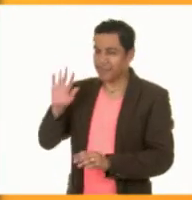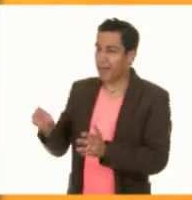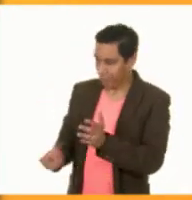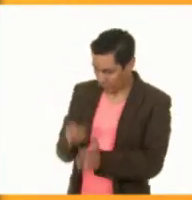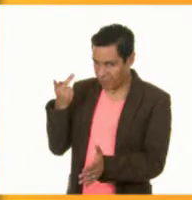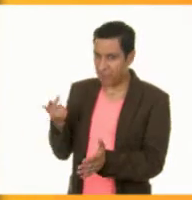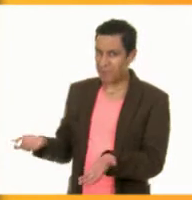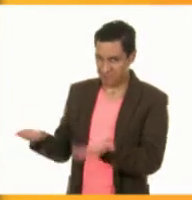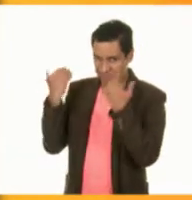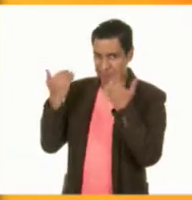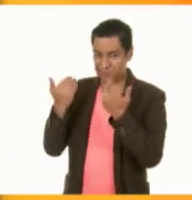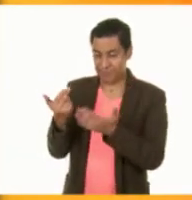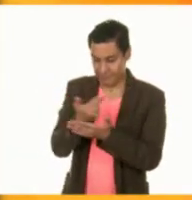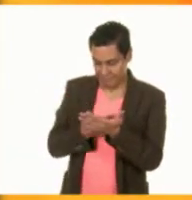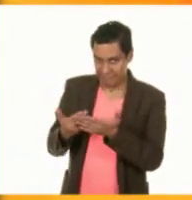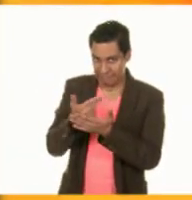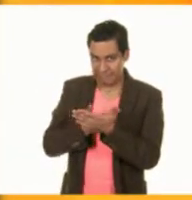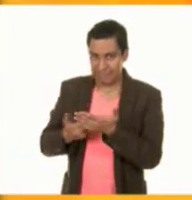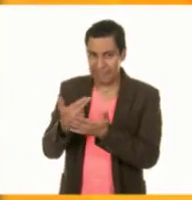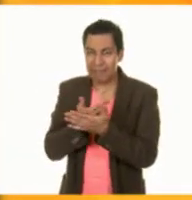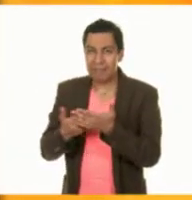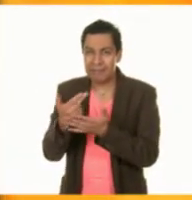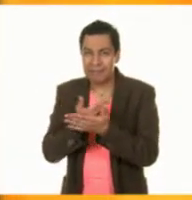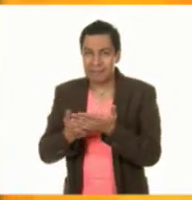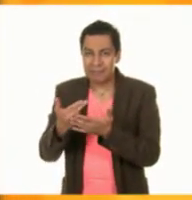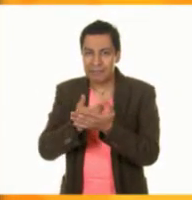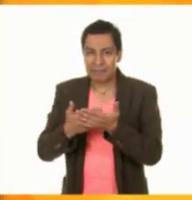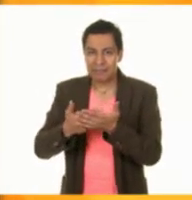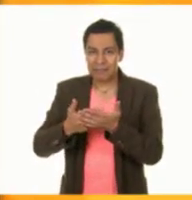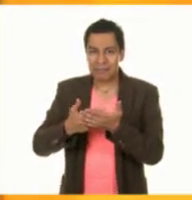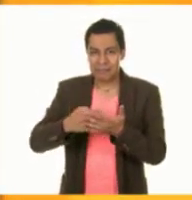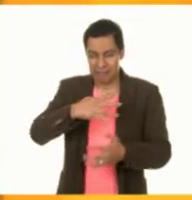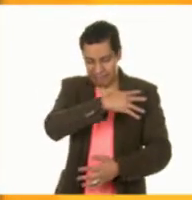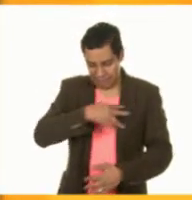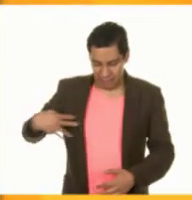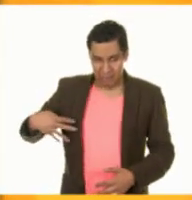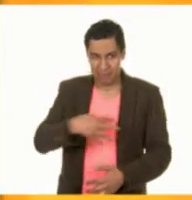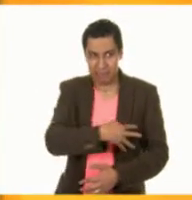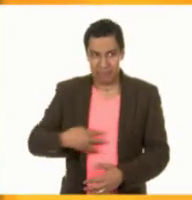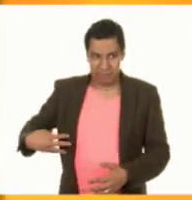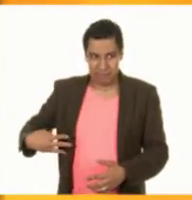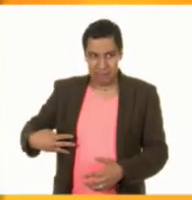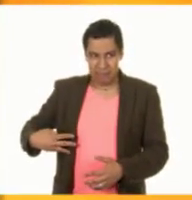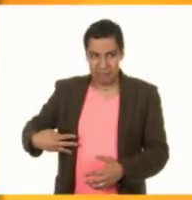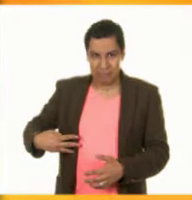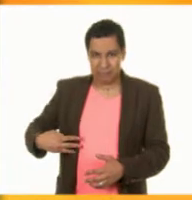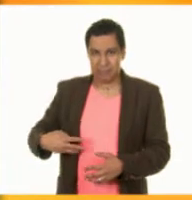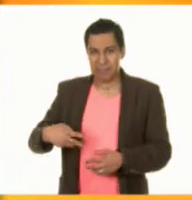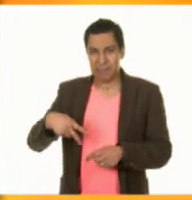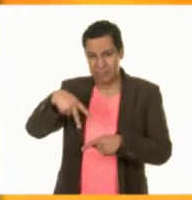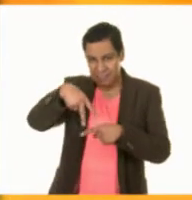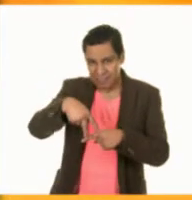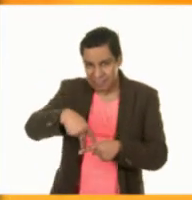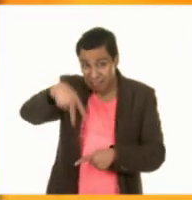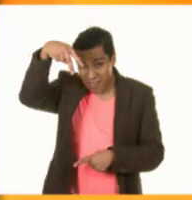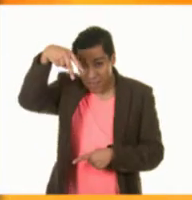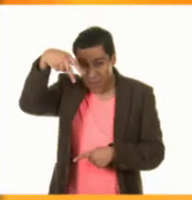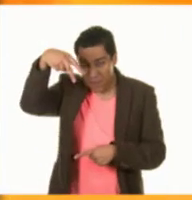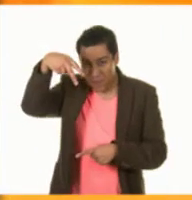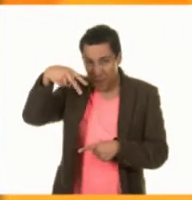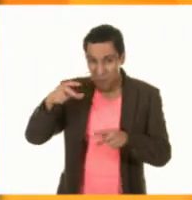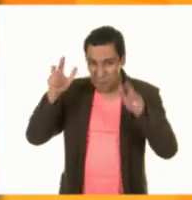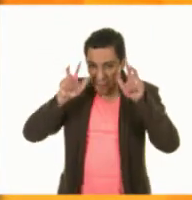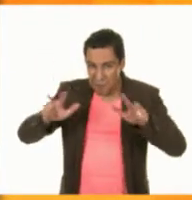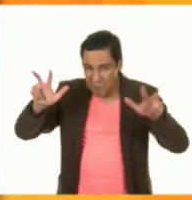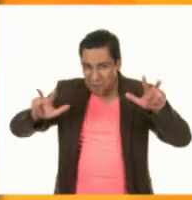más. Dibújame unas rayas, un triángulo y unas ramas. Dos